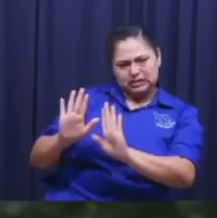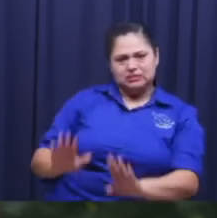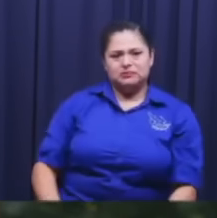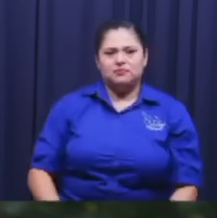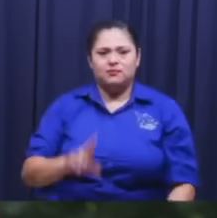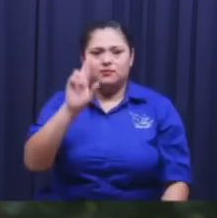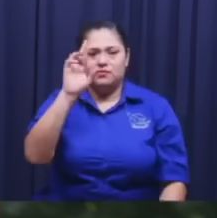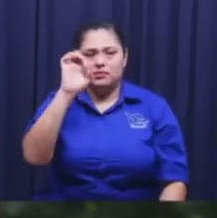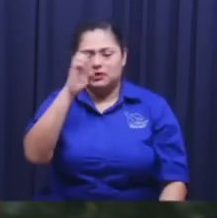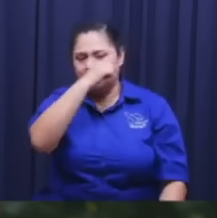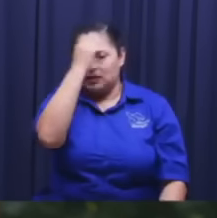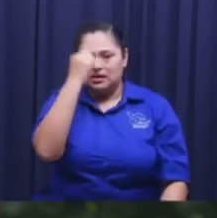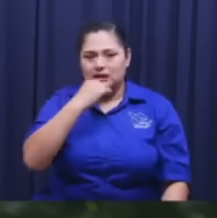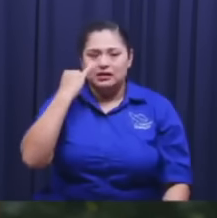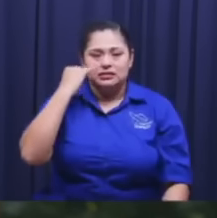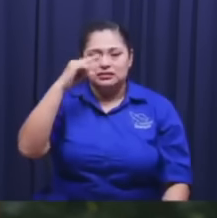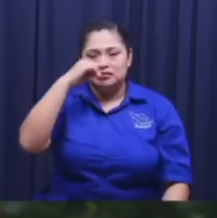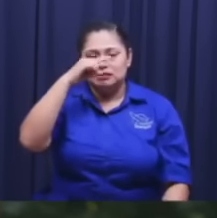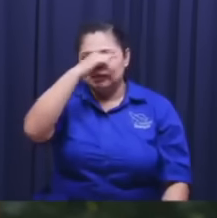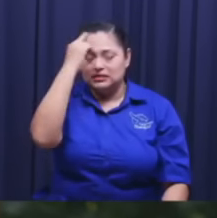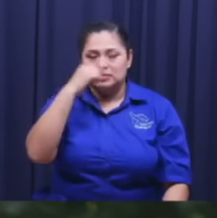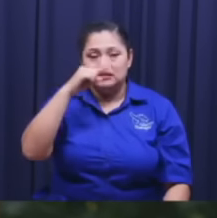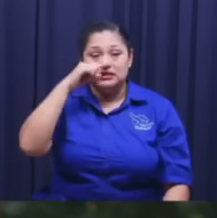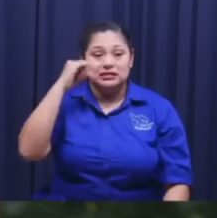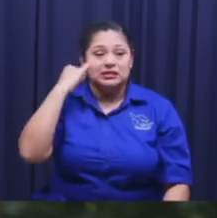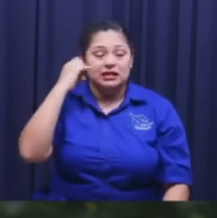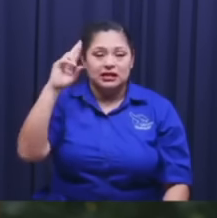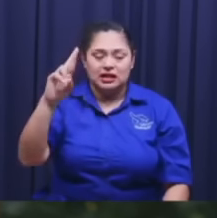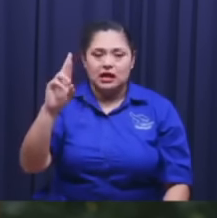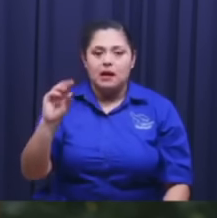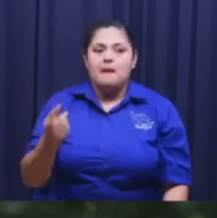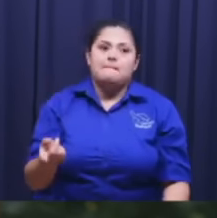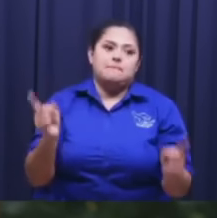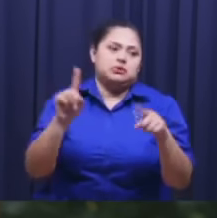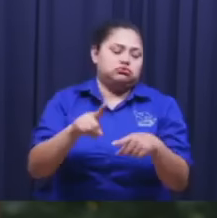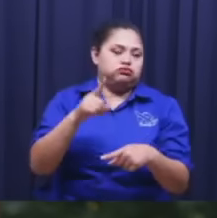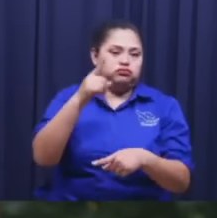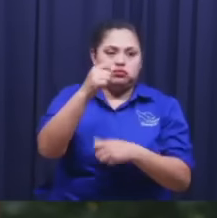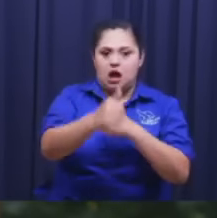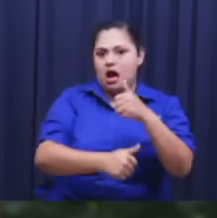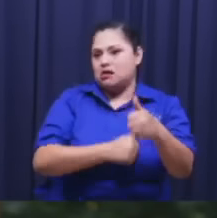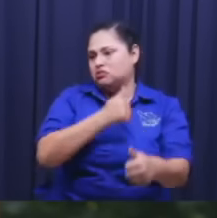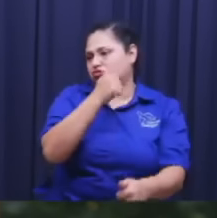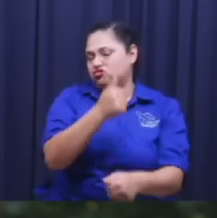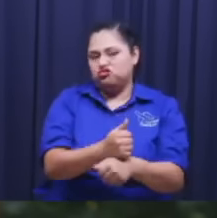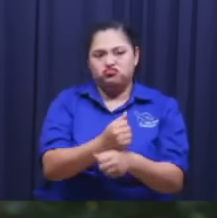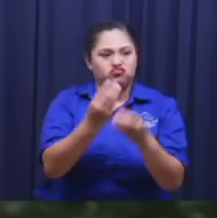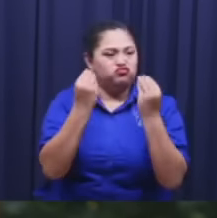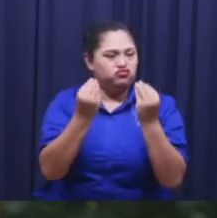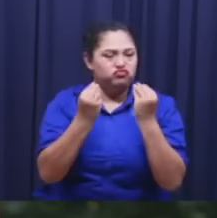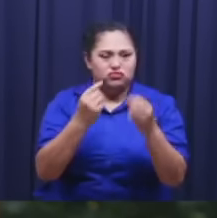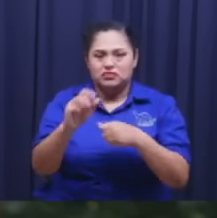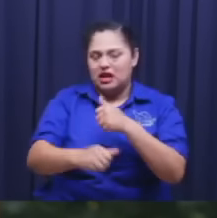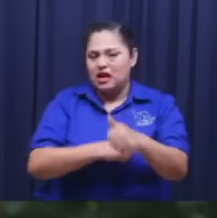claro, pasó el tiempo. Pero ¿cuánto tiempo pasó? Fueron años.